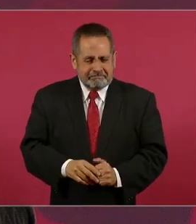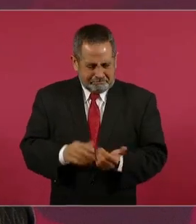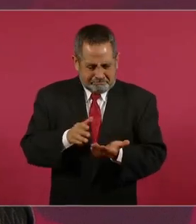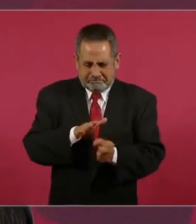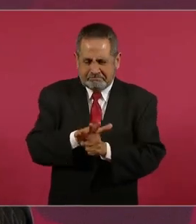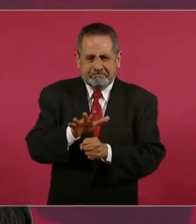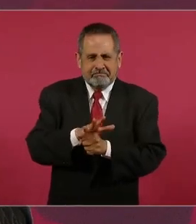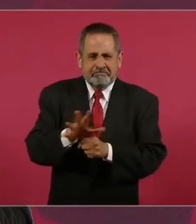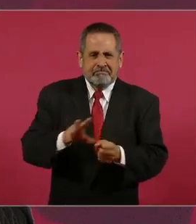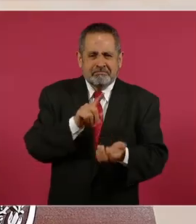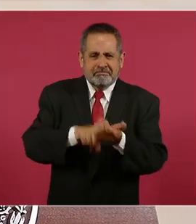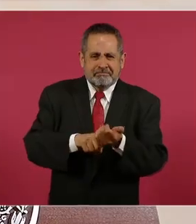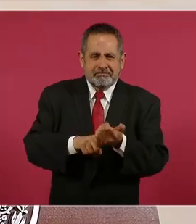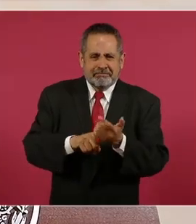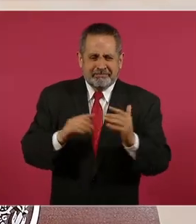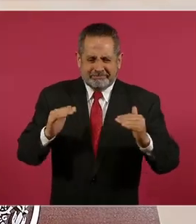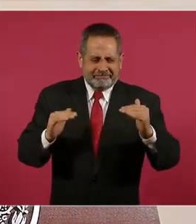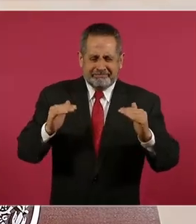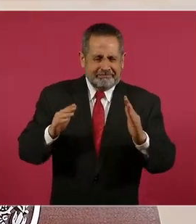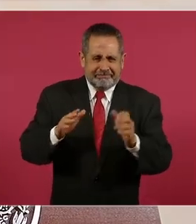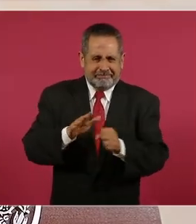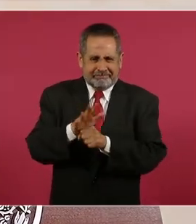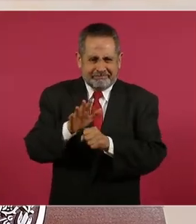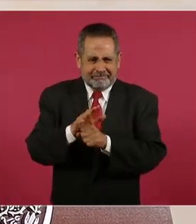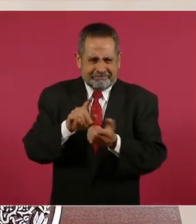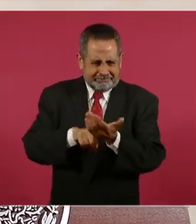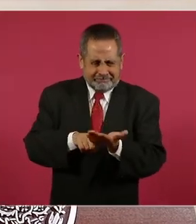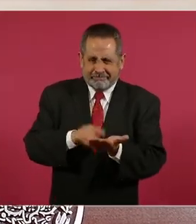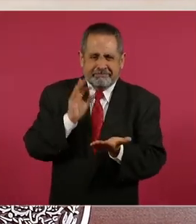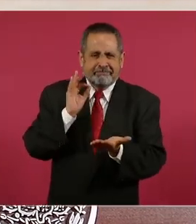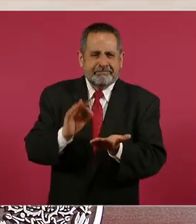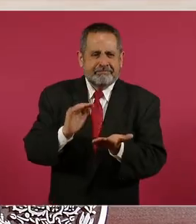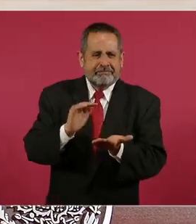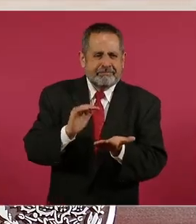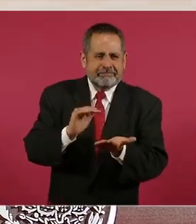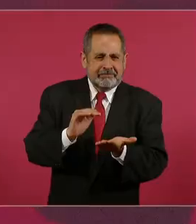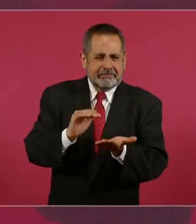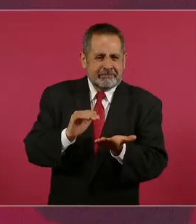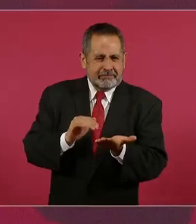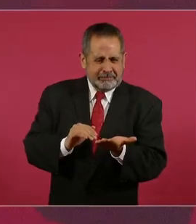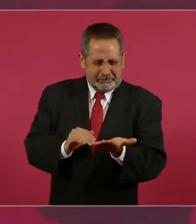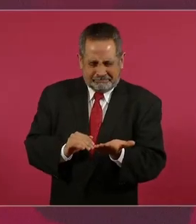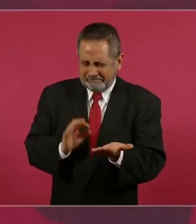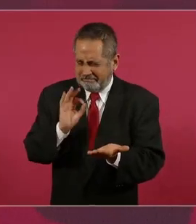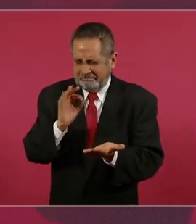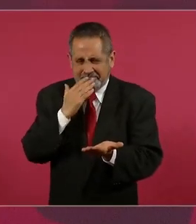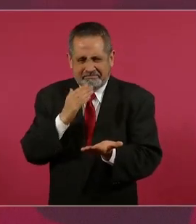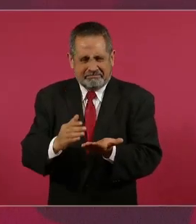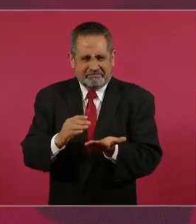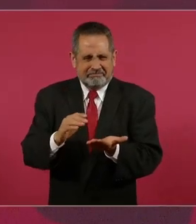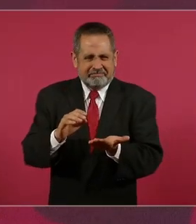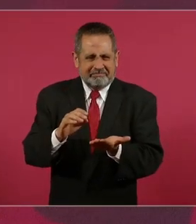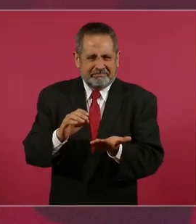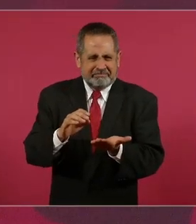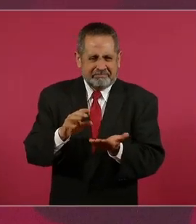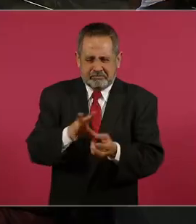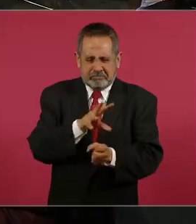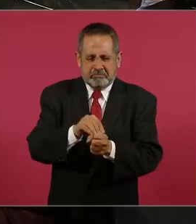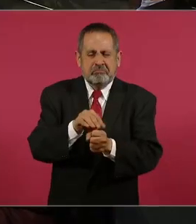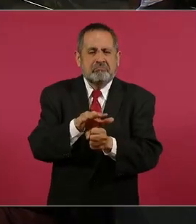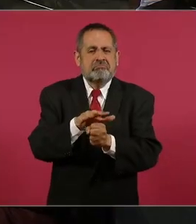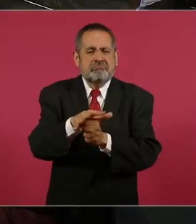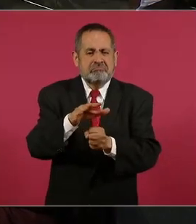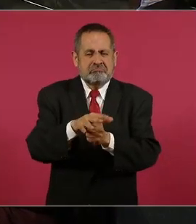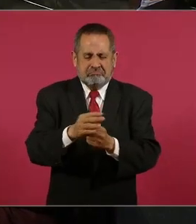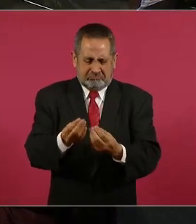equilibrado, no me gusta decir balanceado porque eso tiene que ver con otra cosa, pero es un alimento